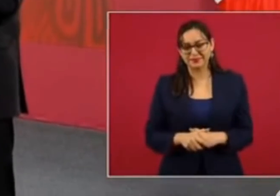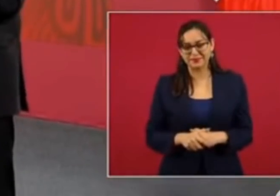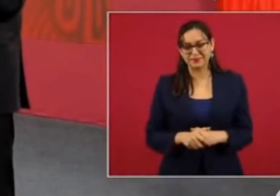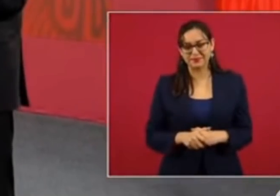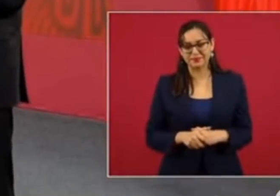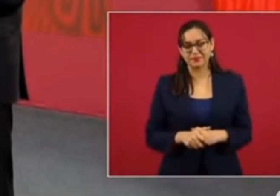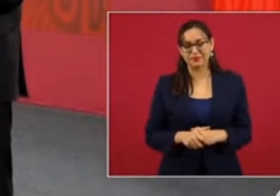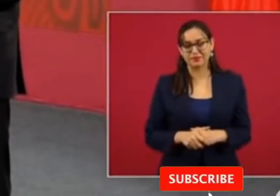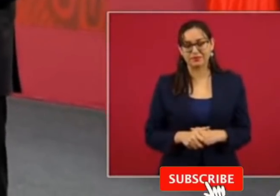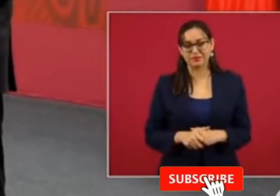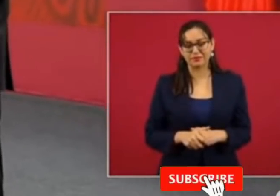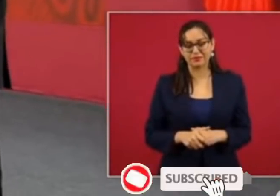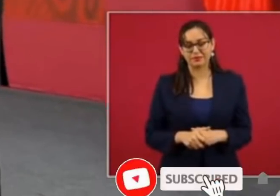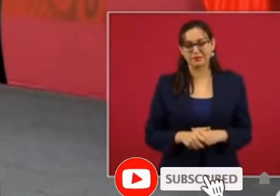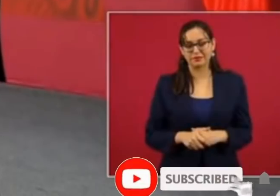Contrató